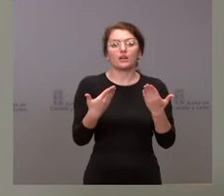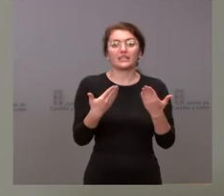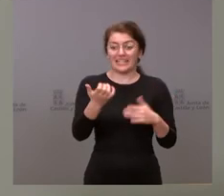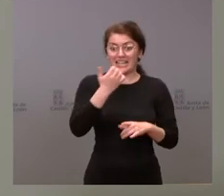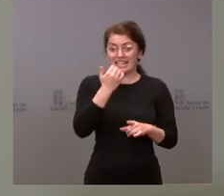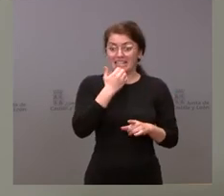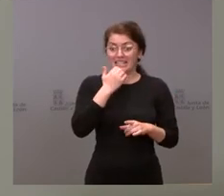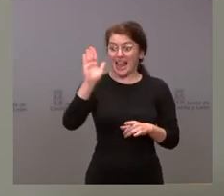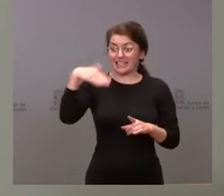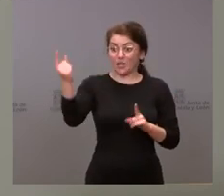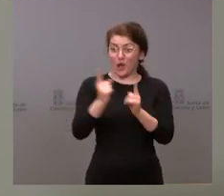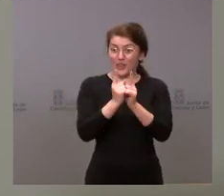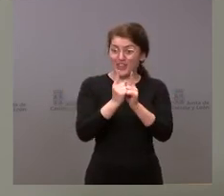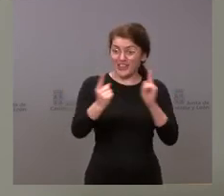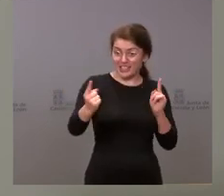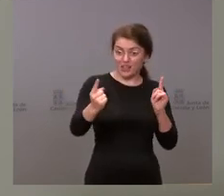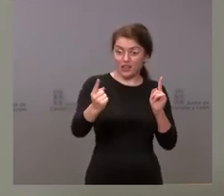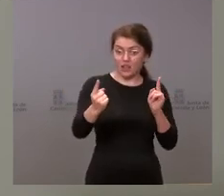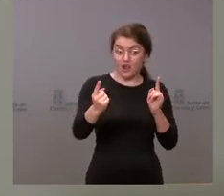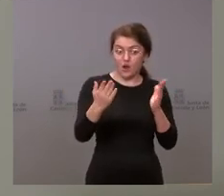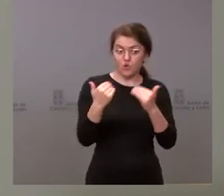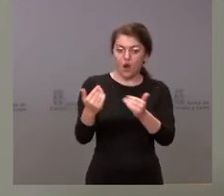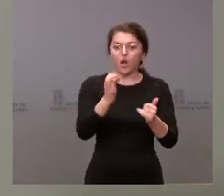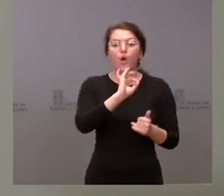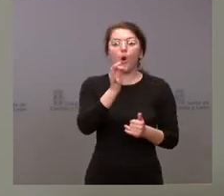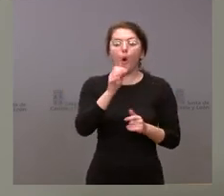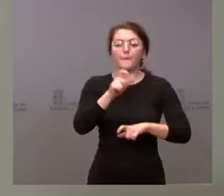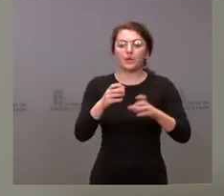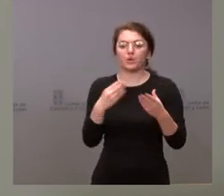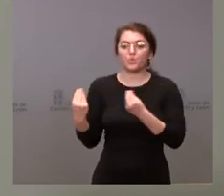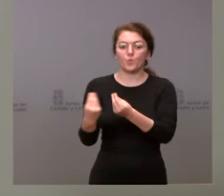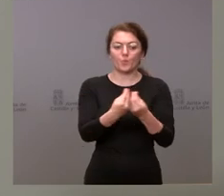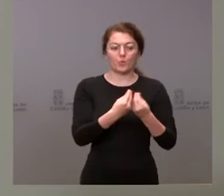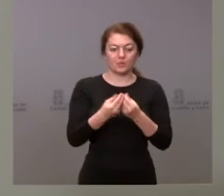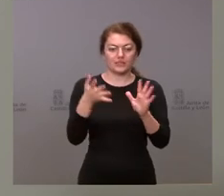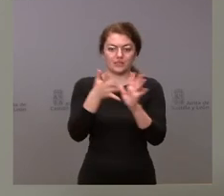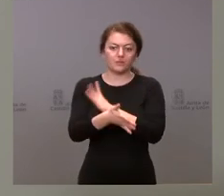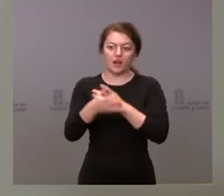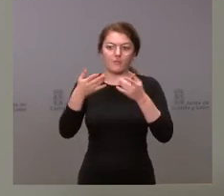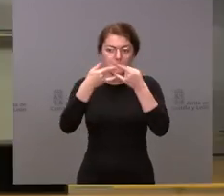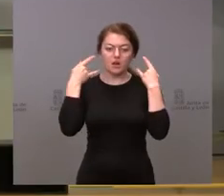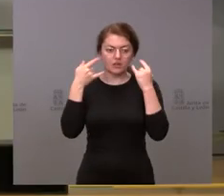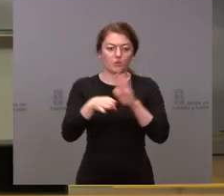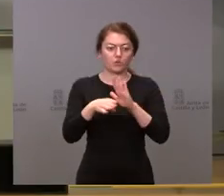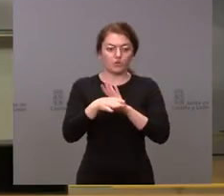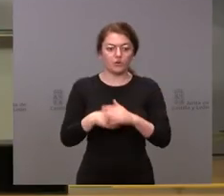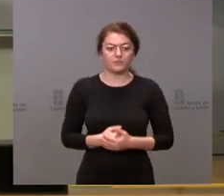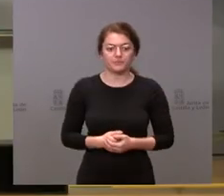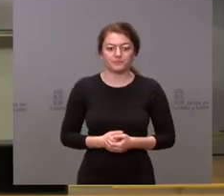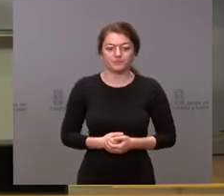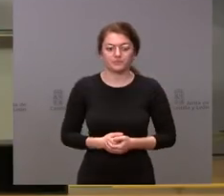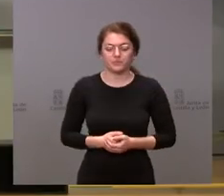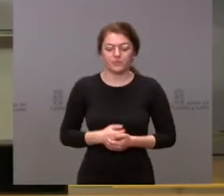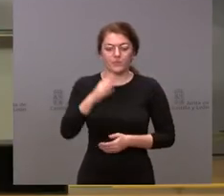distancia con agua ya una aglomeración importante de personas que impidan que se cumpla la distancia sí hola buenos días yo también